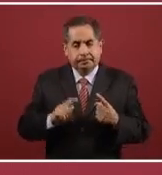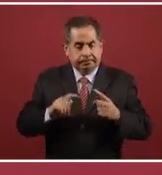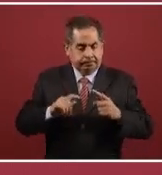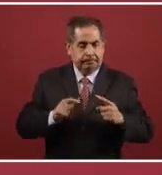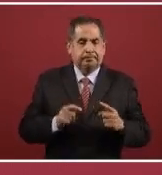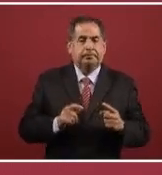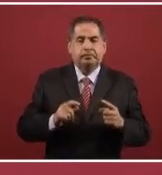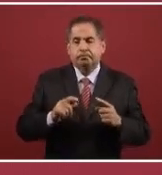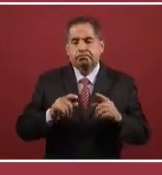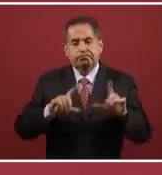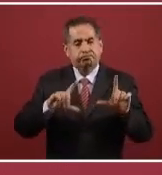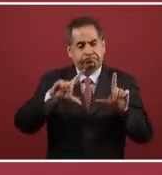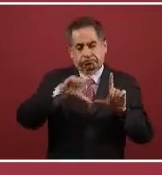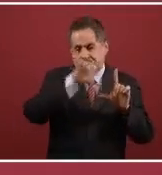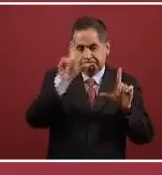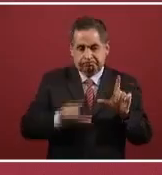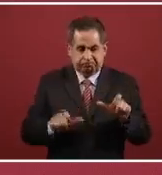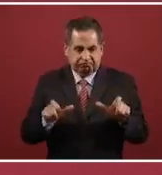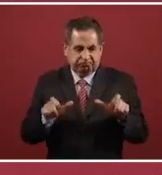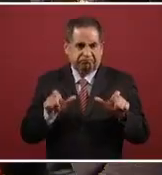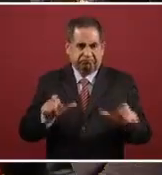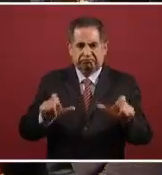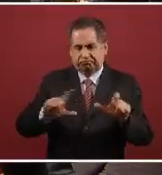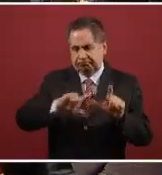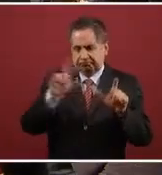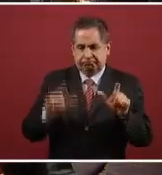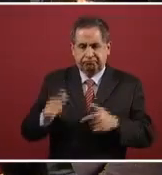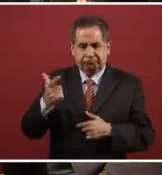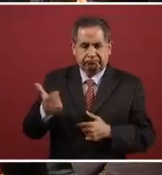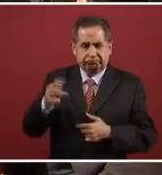fortalecimiento y despliegue de la Guardia Nacional.